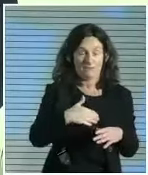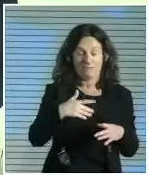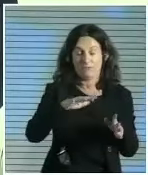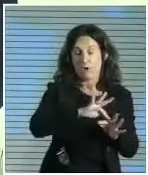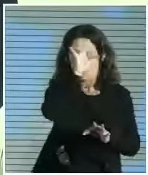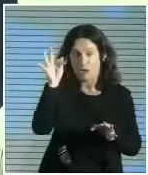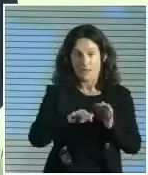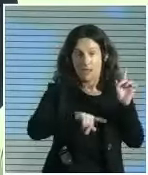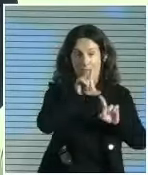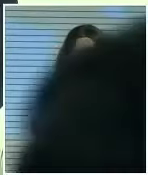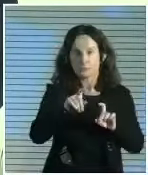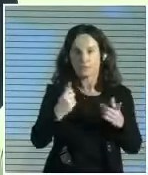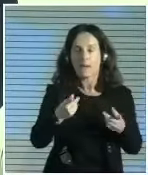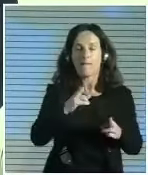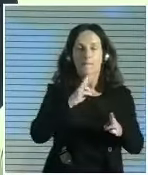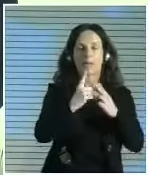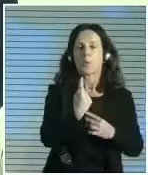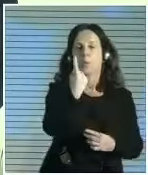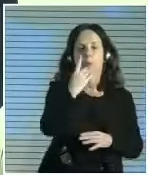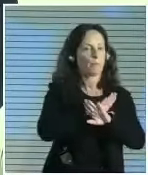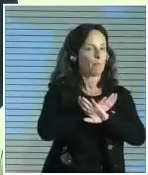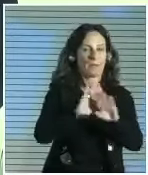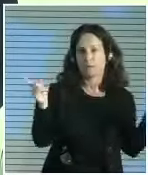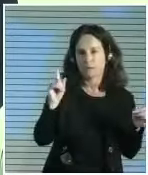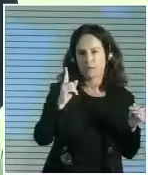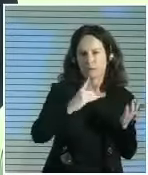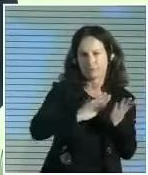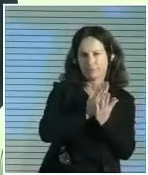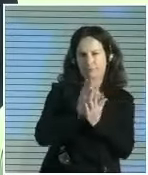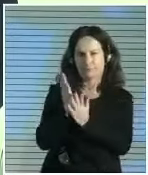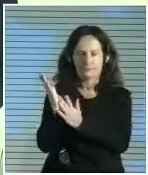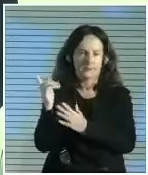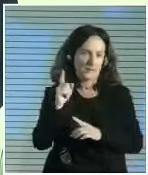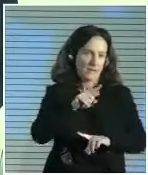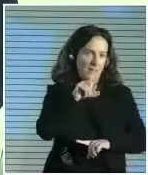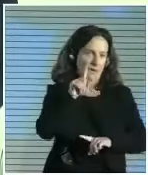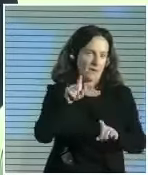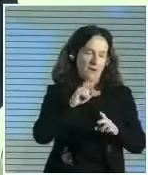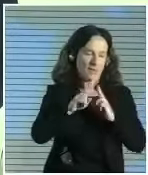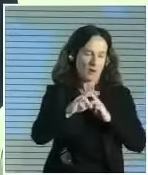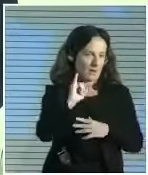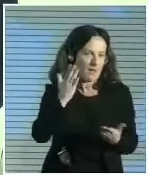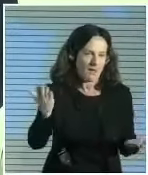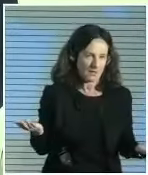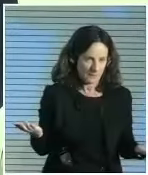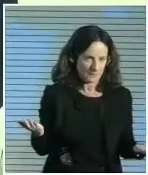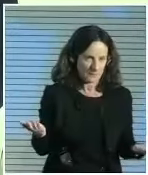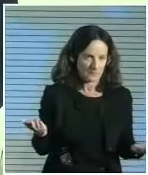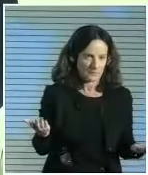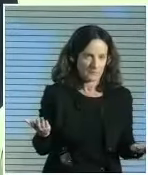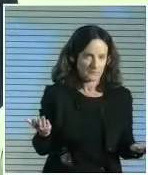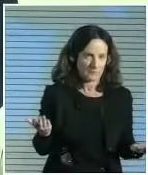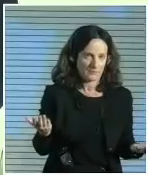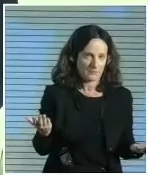¿no? Y para empezar es que los destinos no parten de la primera, no tienen el mismo resto en esta partida de época.